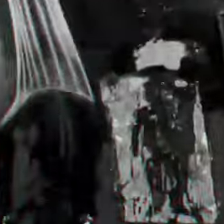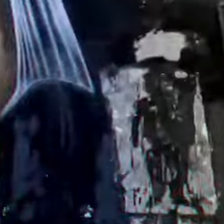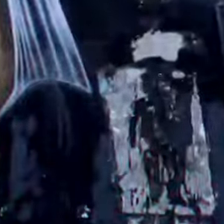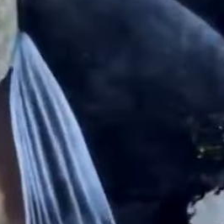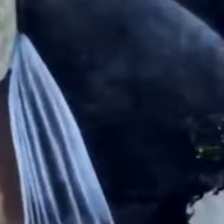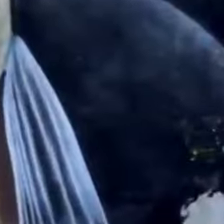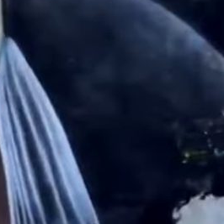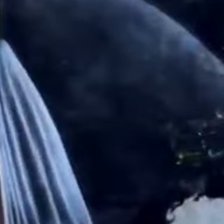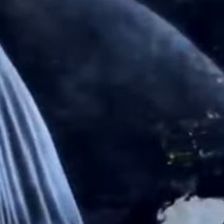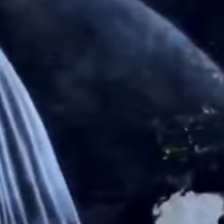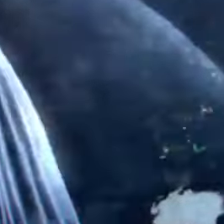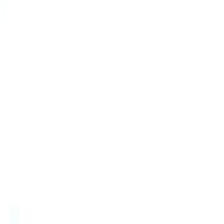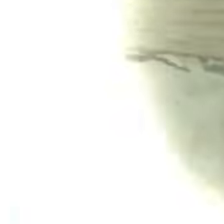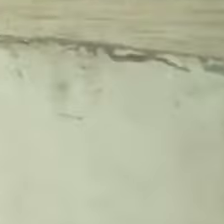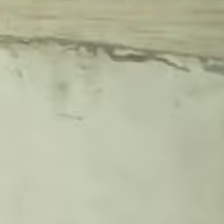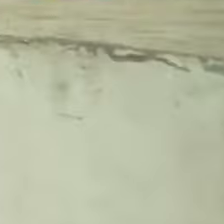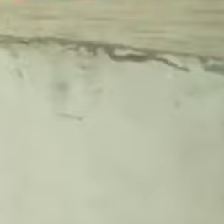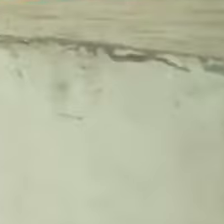y